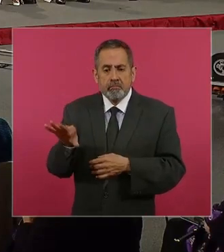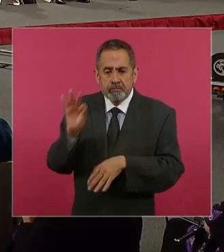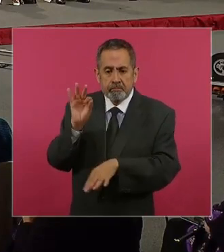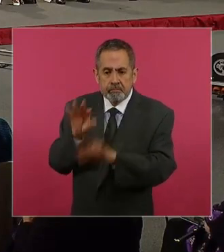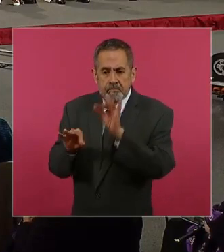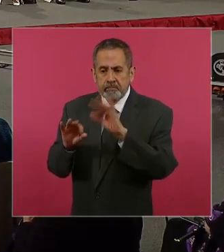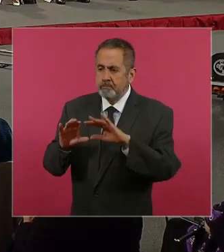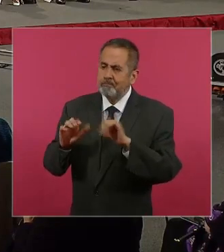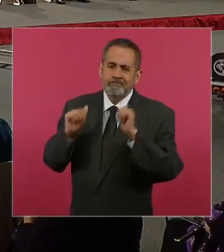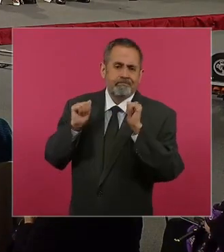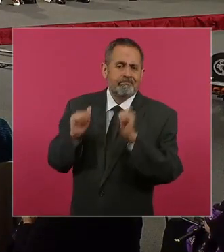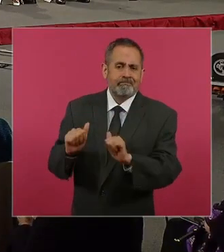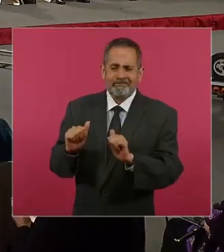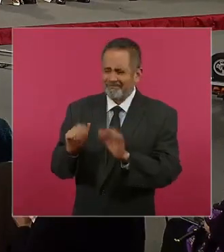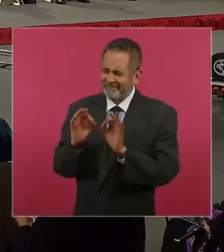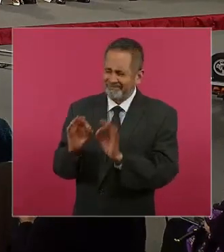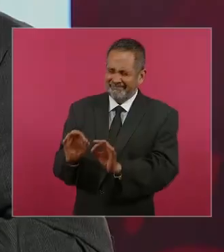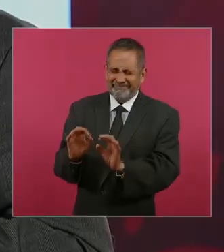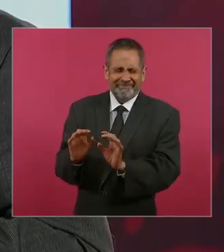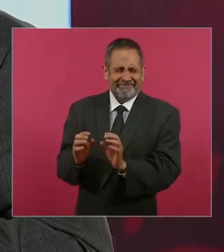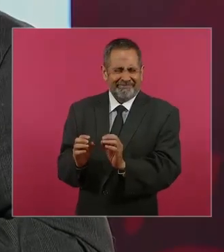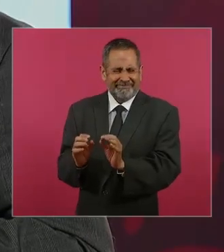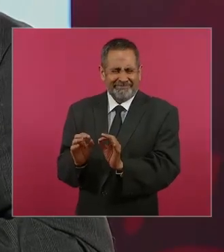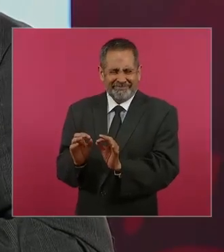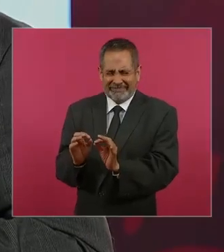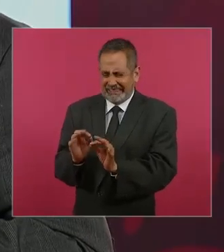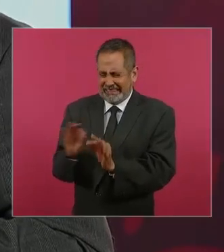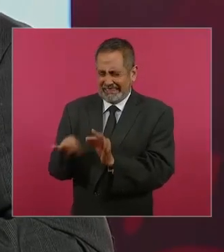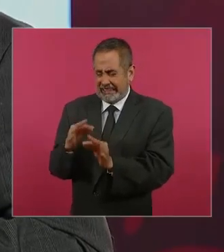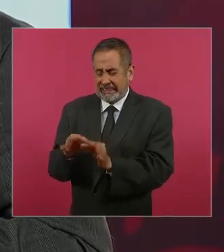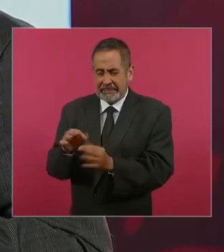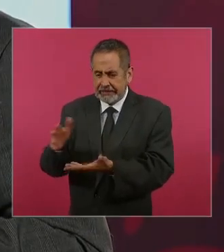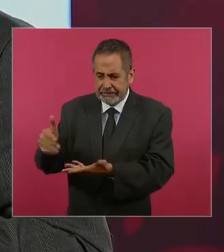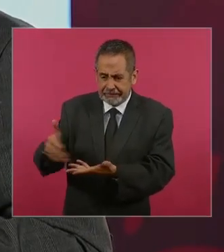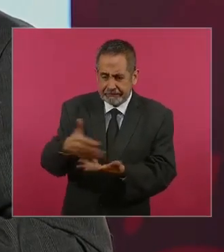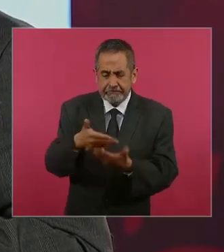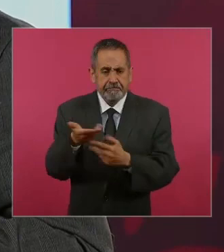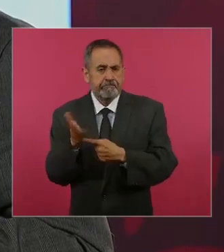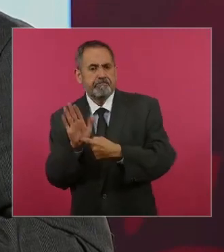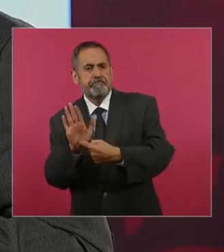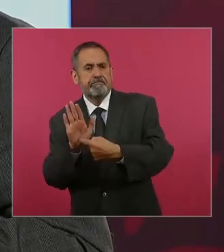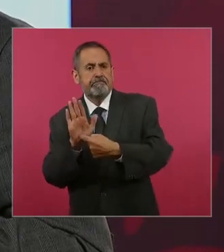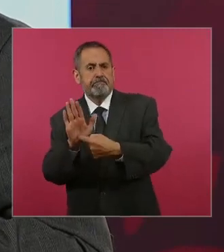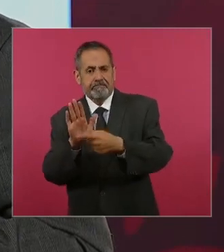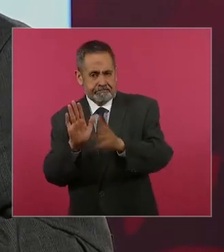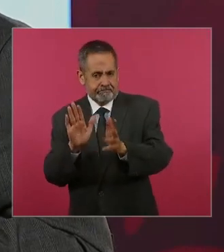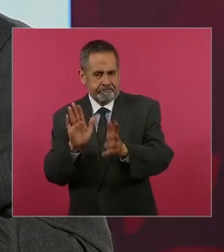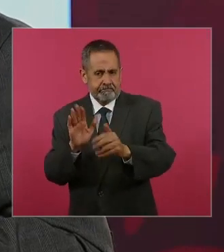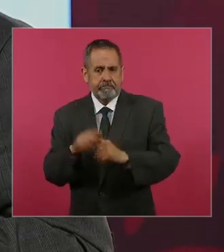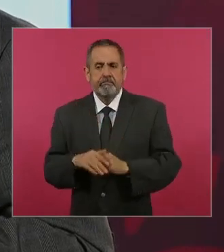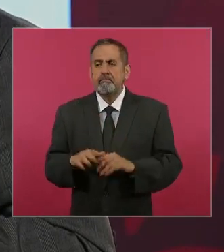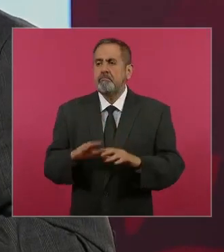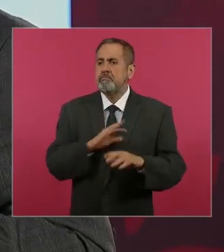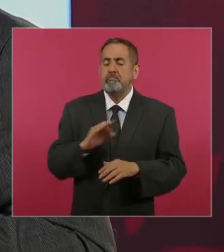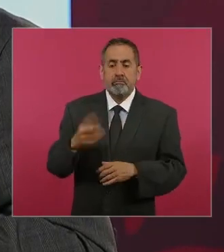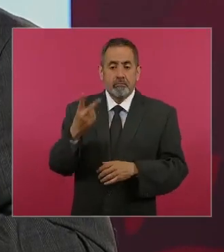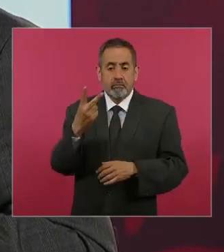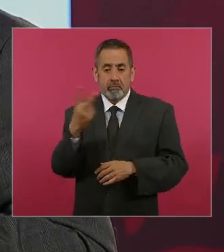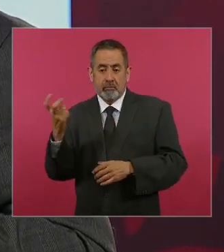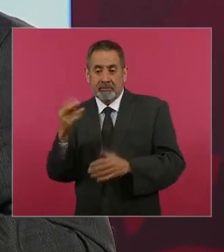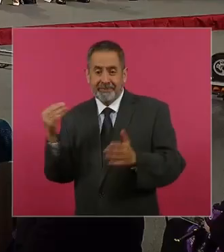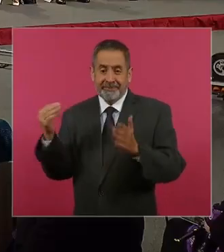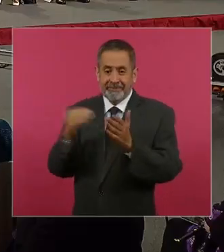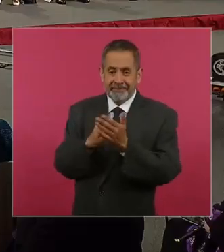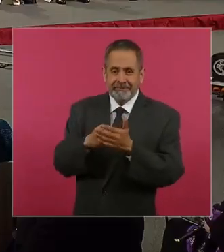relativamente íntegros, algunos de los cuales hemos estado presentando en estas conferencias. Cerca de 200.000 fragmentos